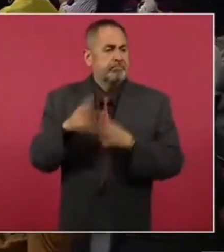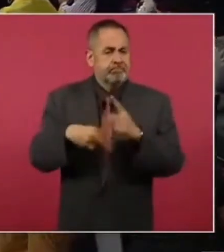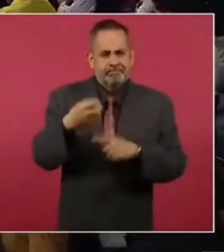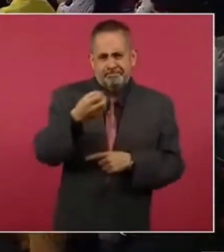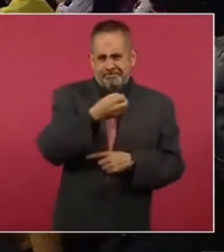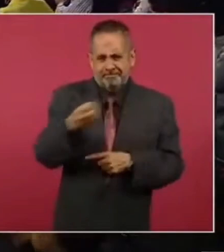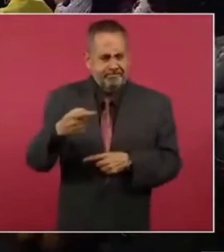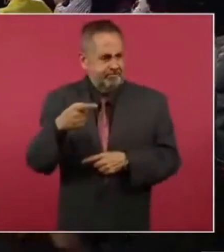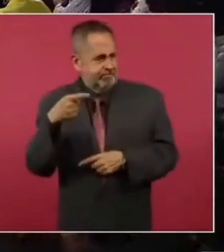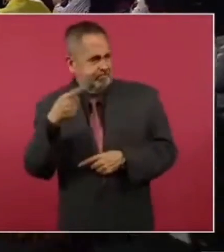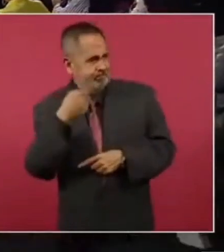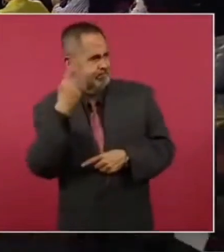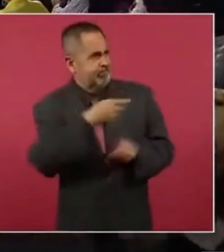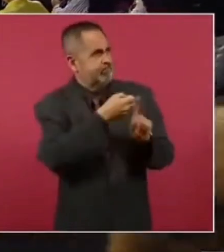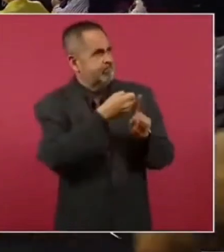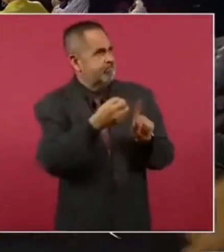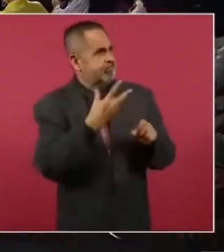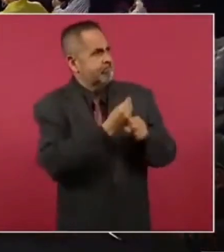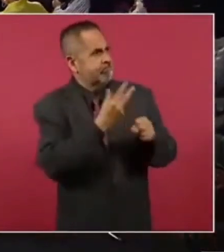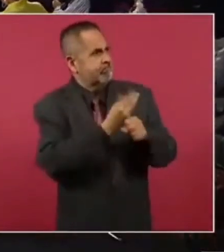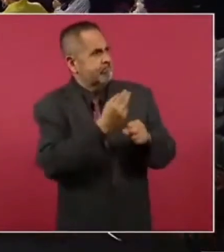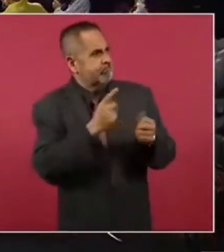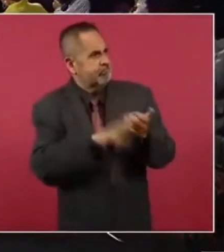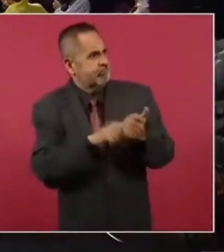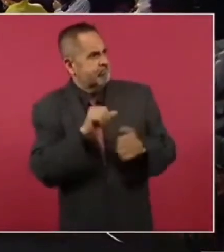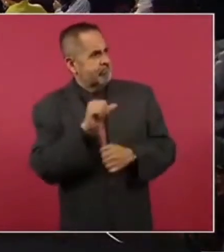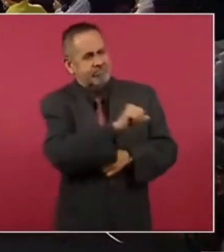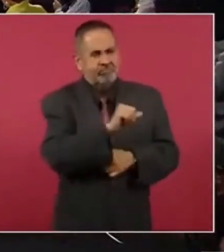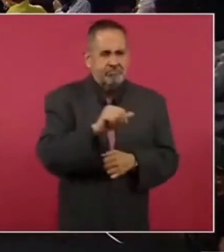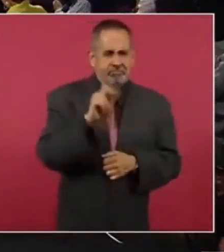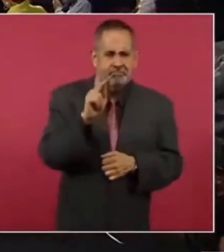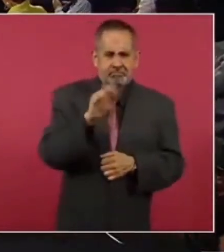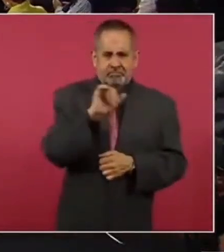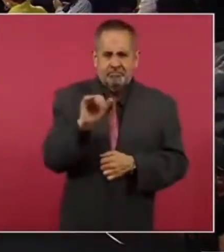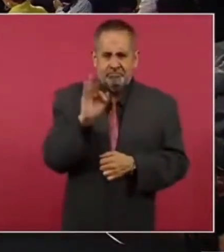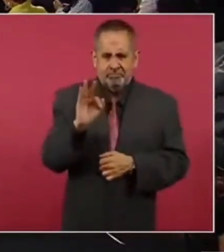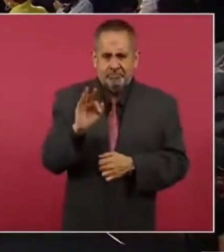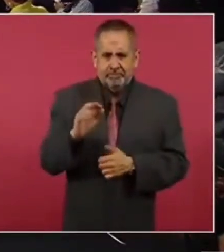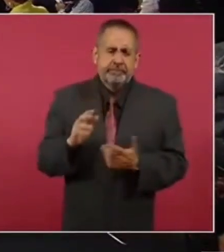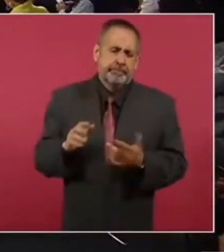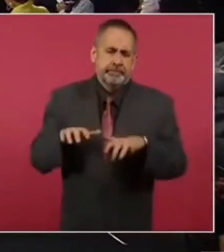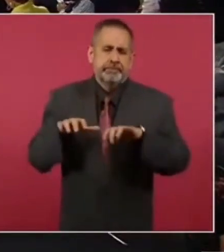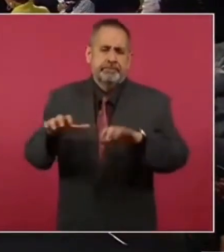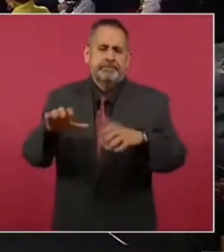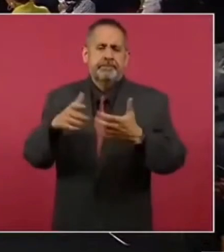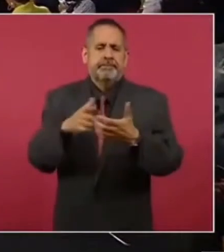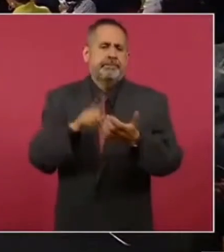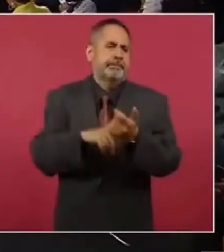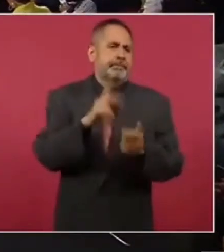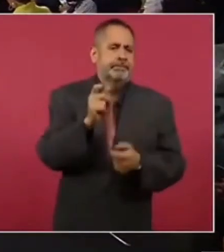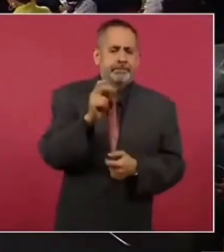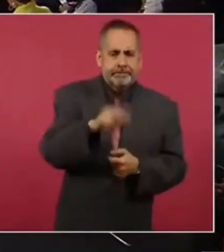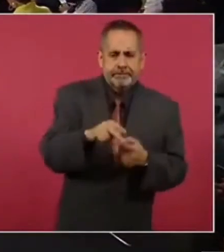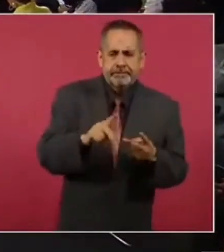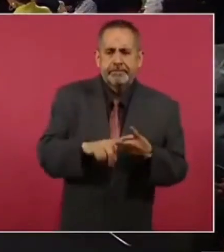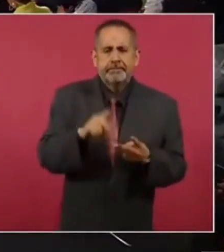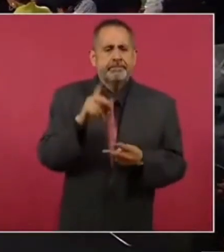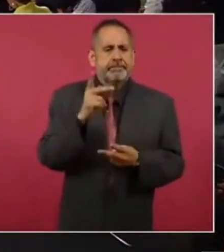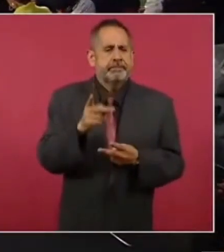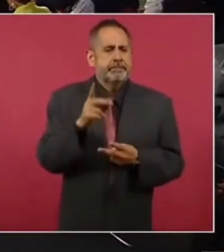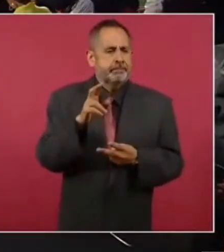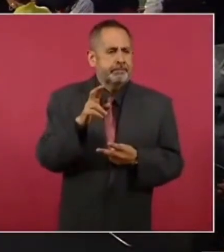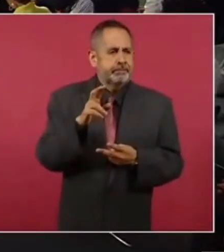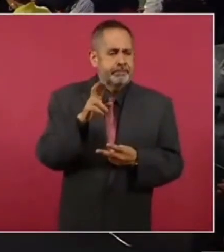el Poder Judicial. Obviamente las bancadas del Partido Acción Nacional, del Partido